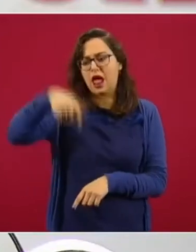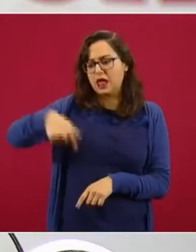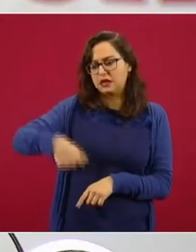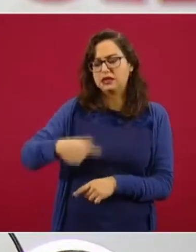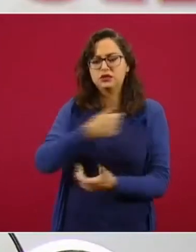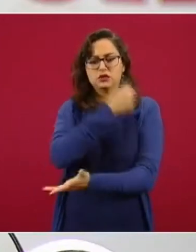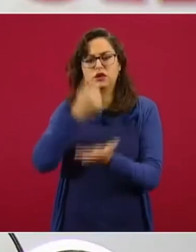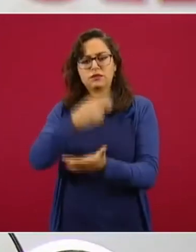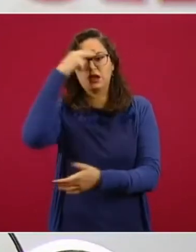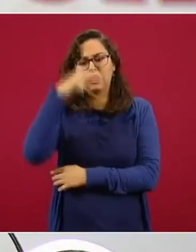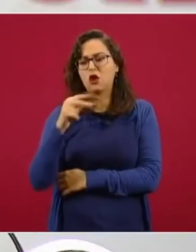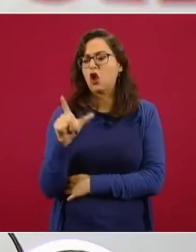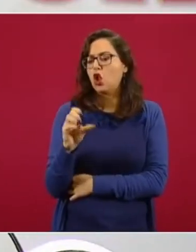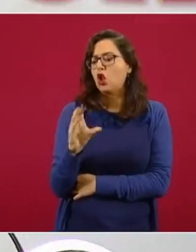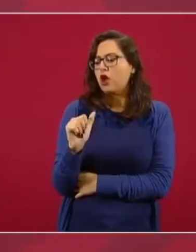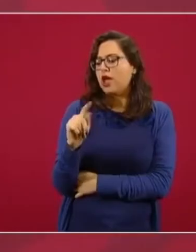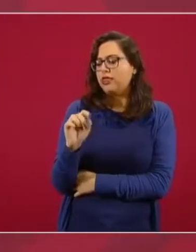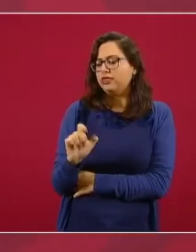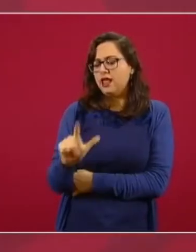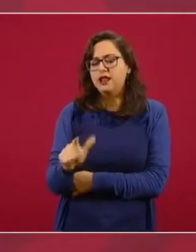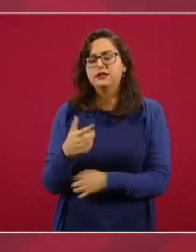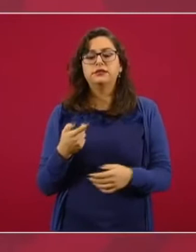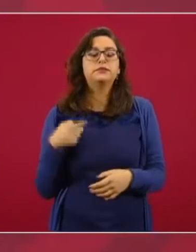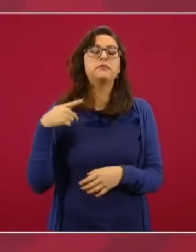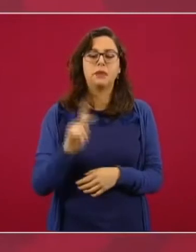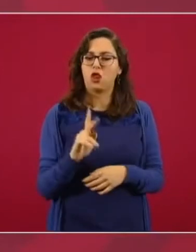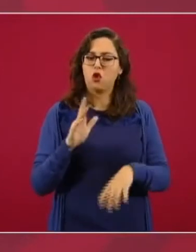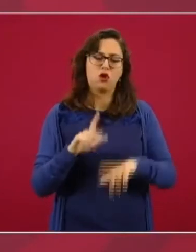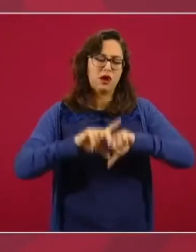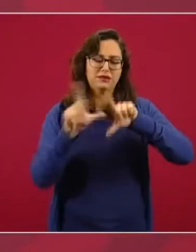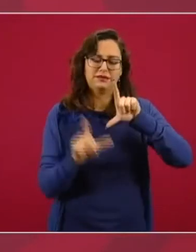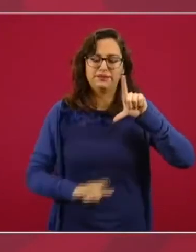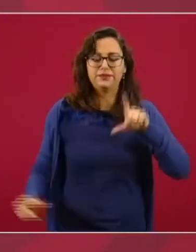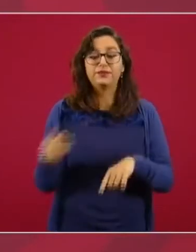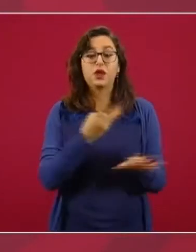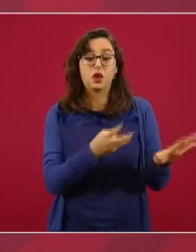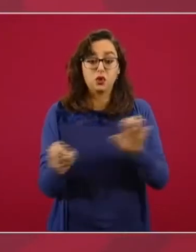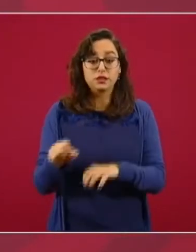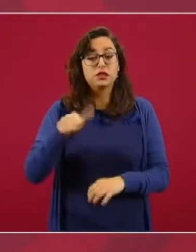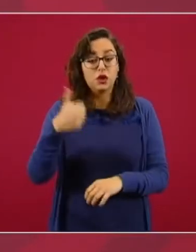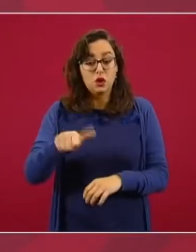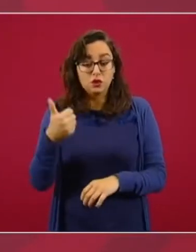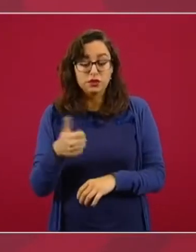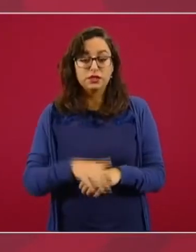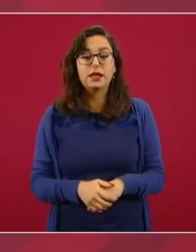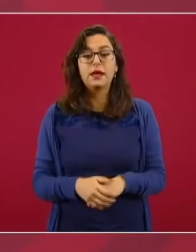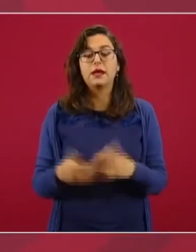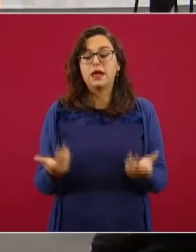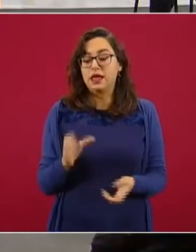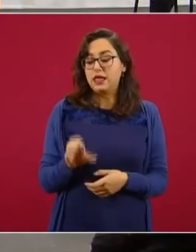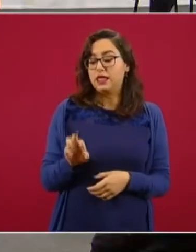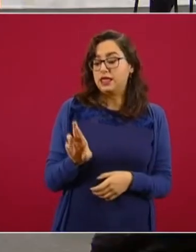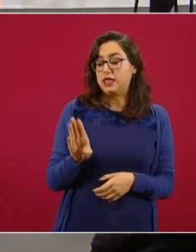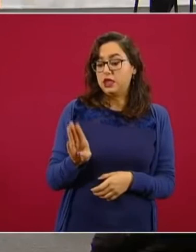Locatel, pero que es universal, es 911. Y a través de este sistema, el CRUM, Centro Regulador